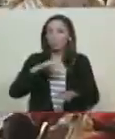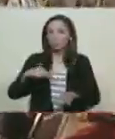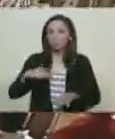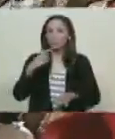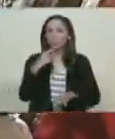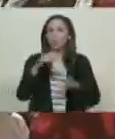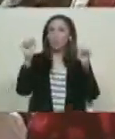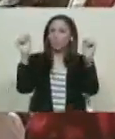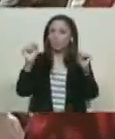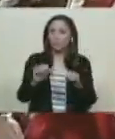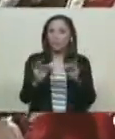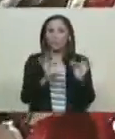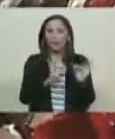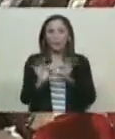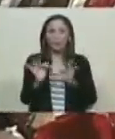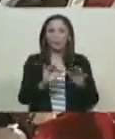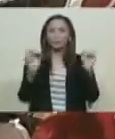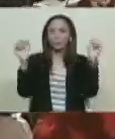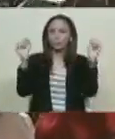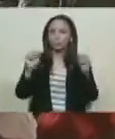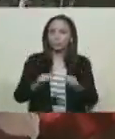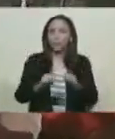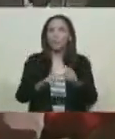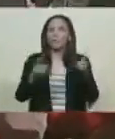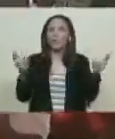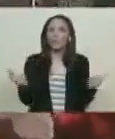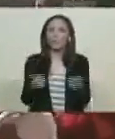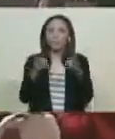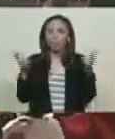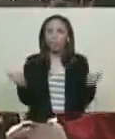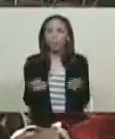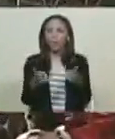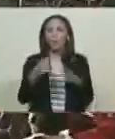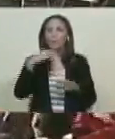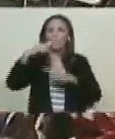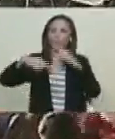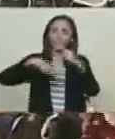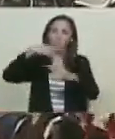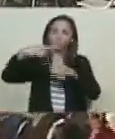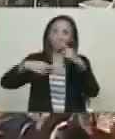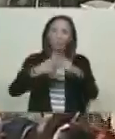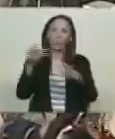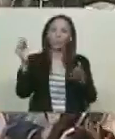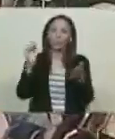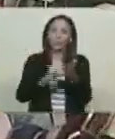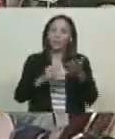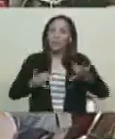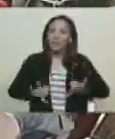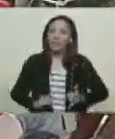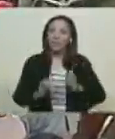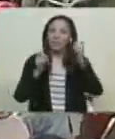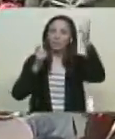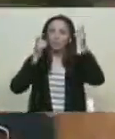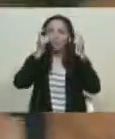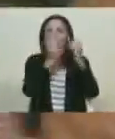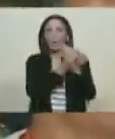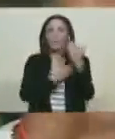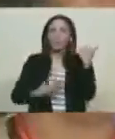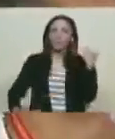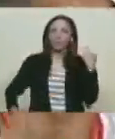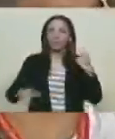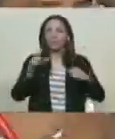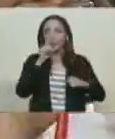obrera está preparada para darle el triunfo al candidato bolivariano, hijo de Chávez, Nicolás Maduro